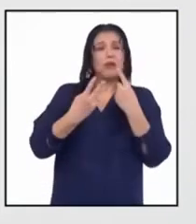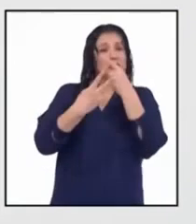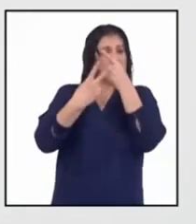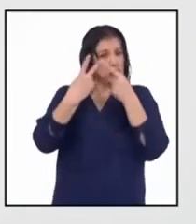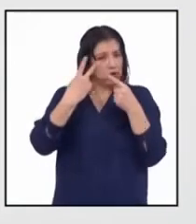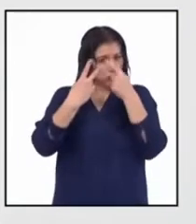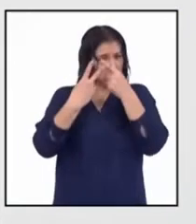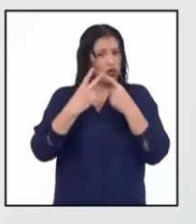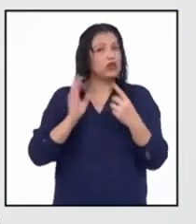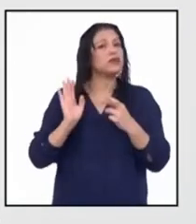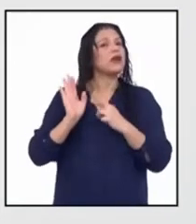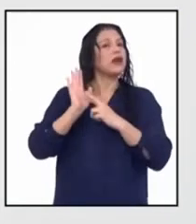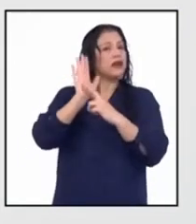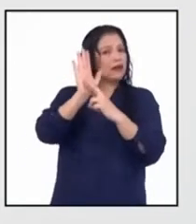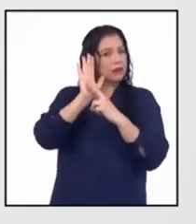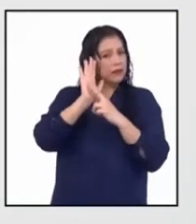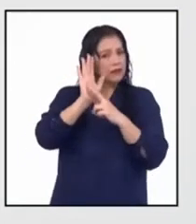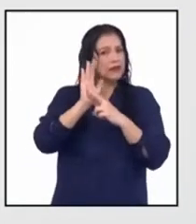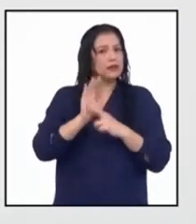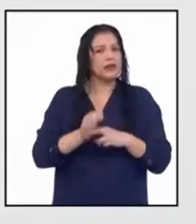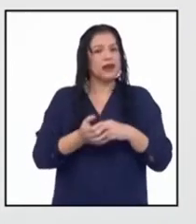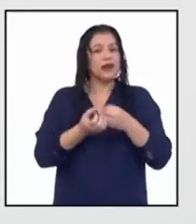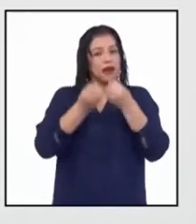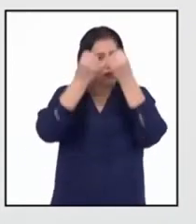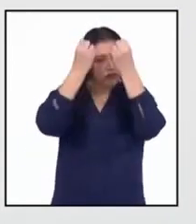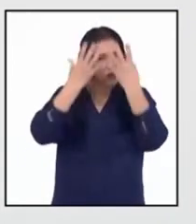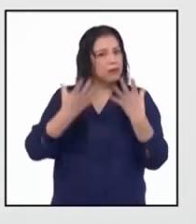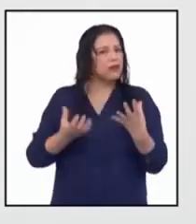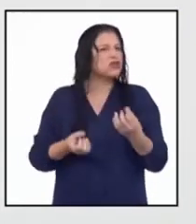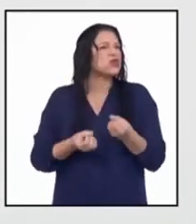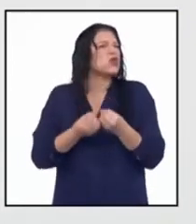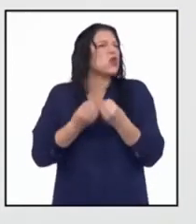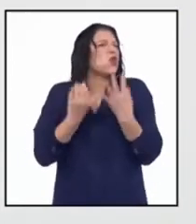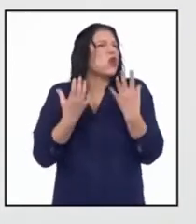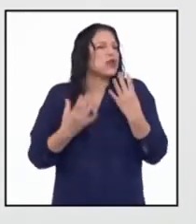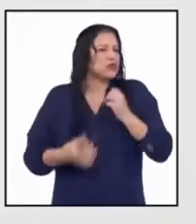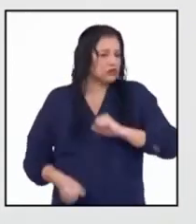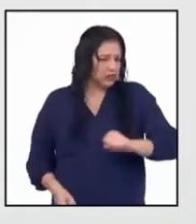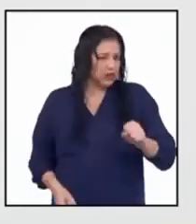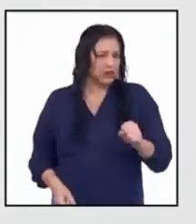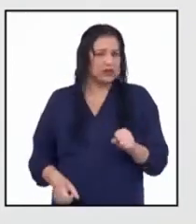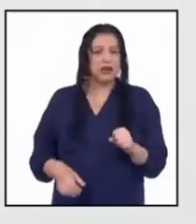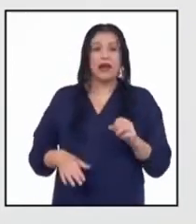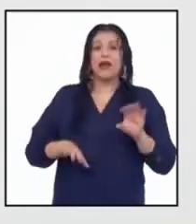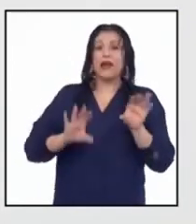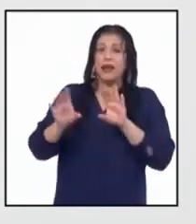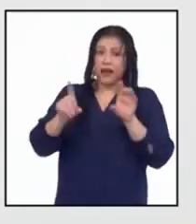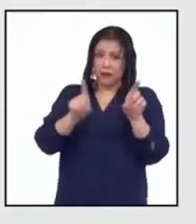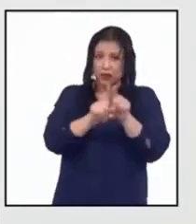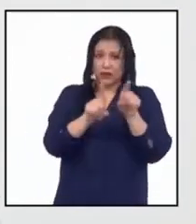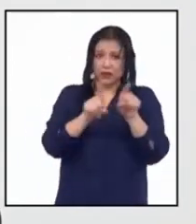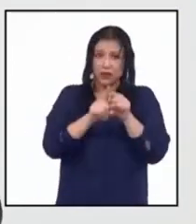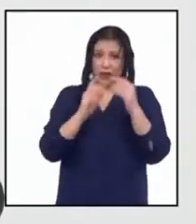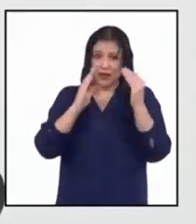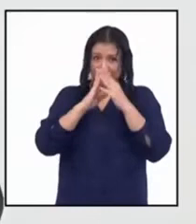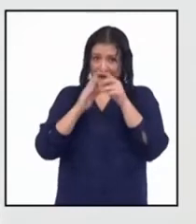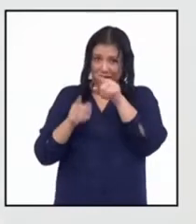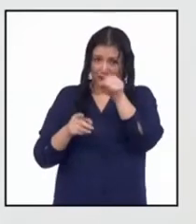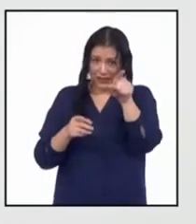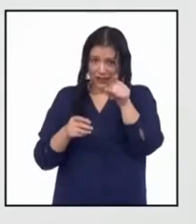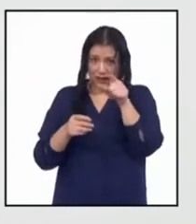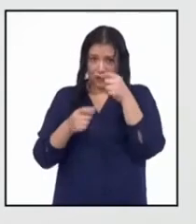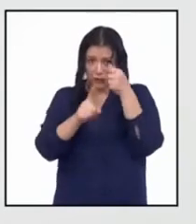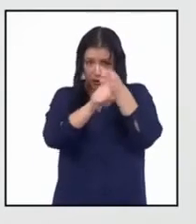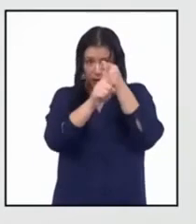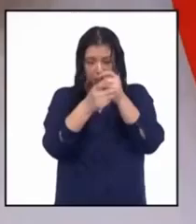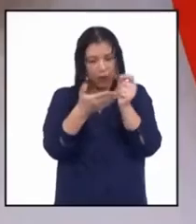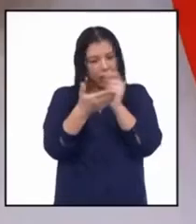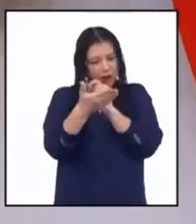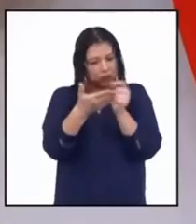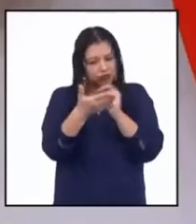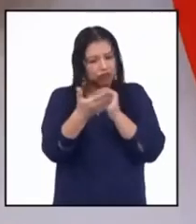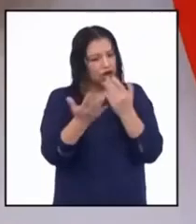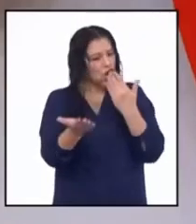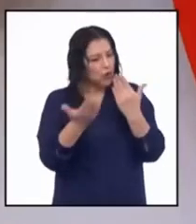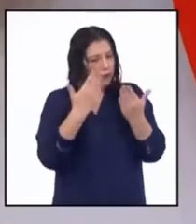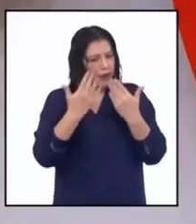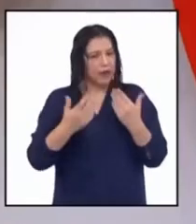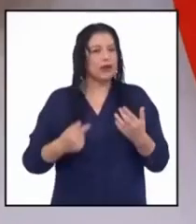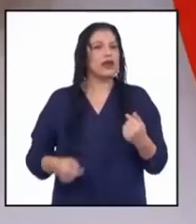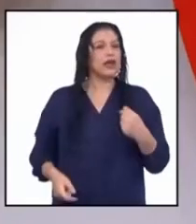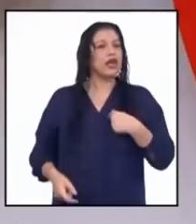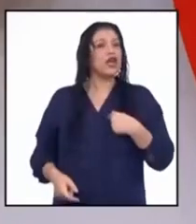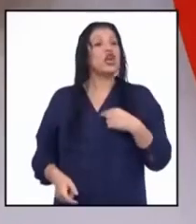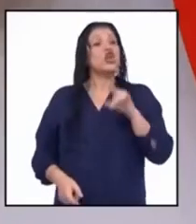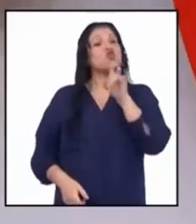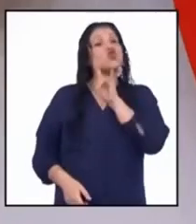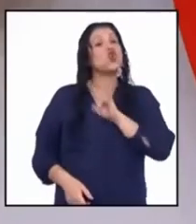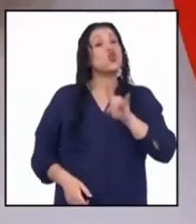gráficos para representar los datos. Hagámoslo también en casa para verificar nuestro progreso. Yo